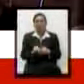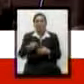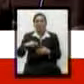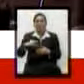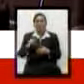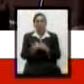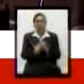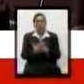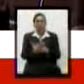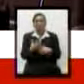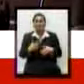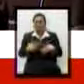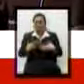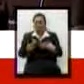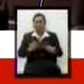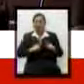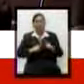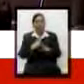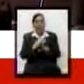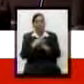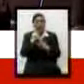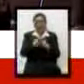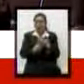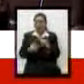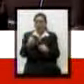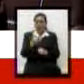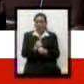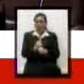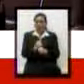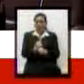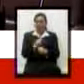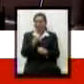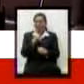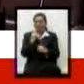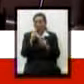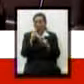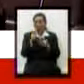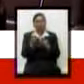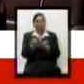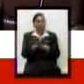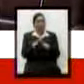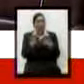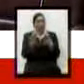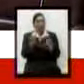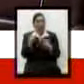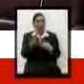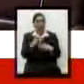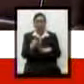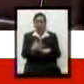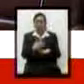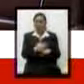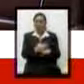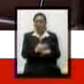Moquegua y Arequipa puedan de alguna manera confiar en que estas céticos sean una bisagra importante para su